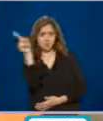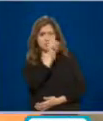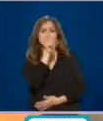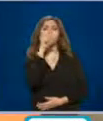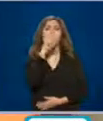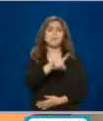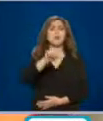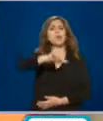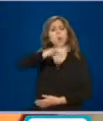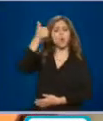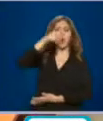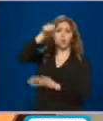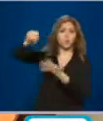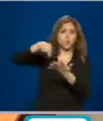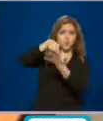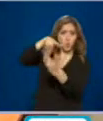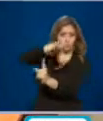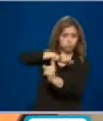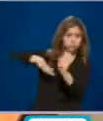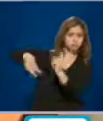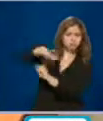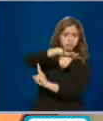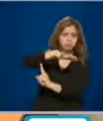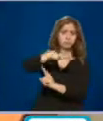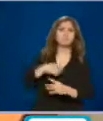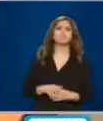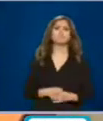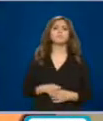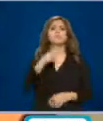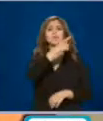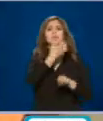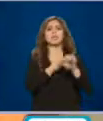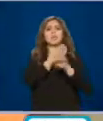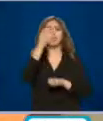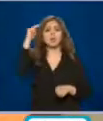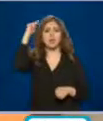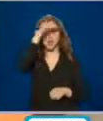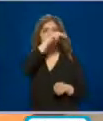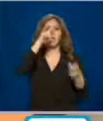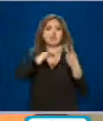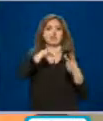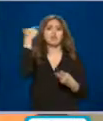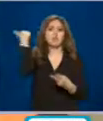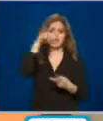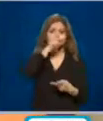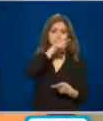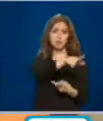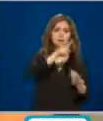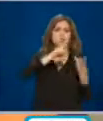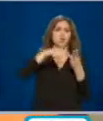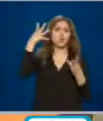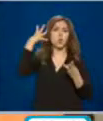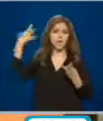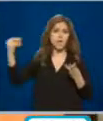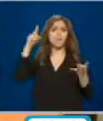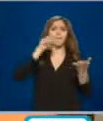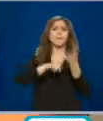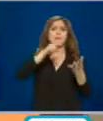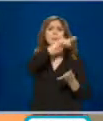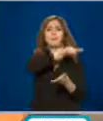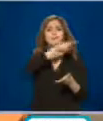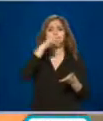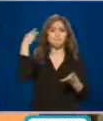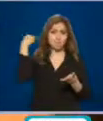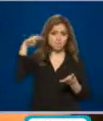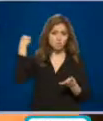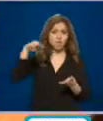que viene de una zona que abarca los estados de Nayarit, de Jalisco, Colima, de Michoacán,